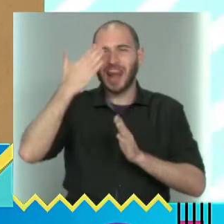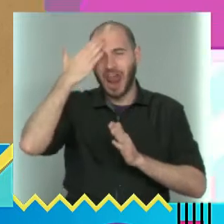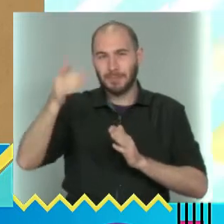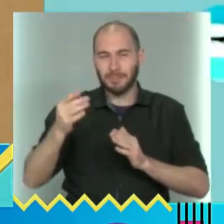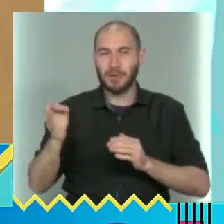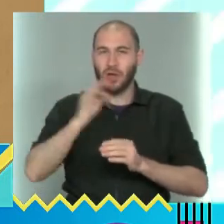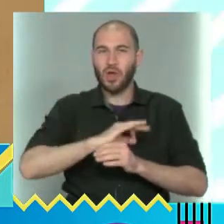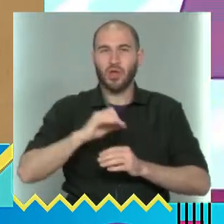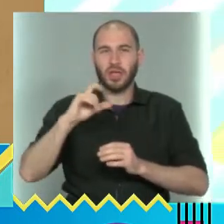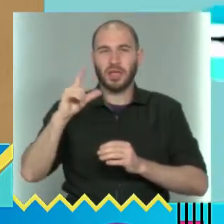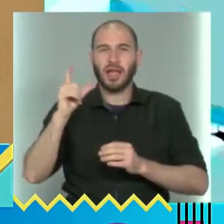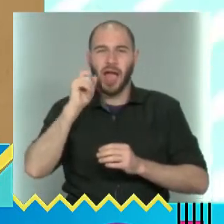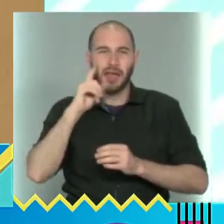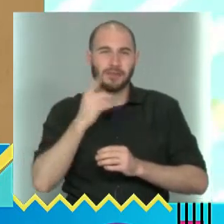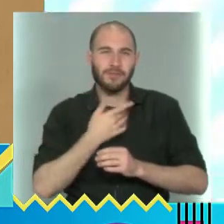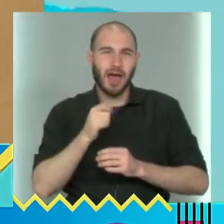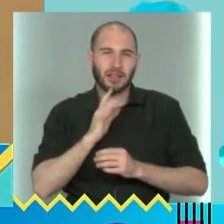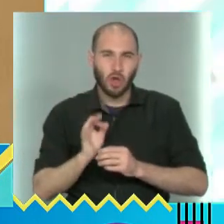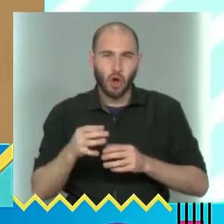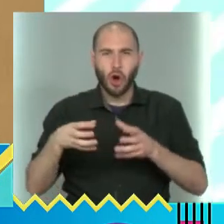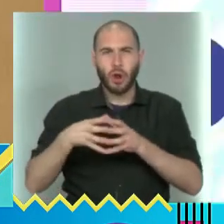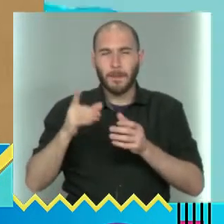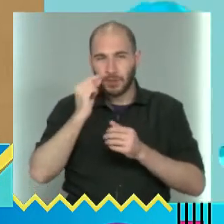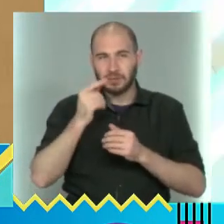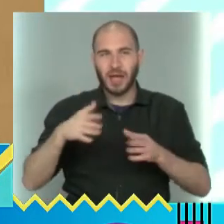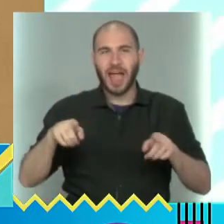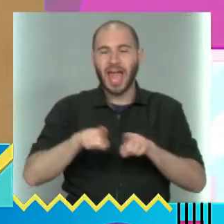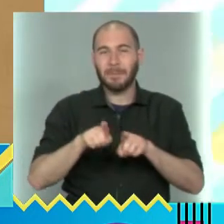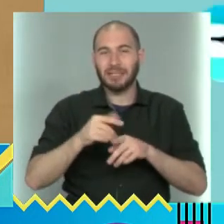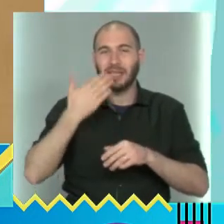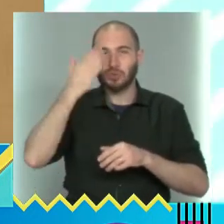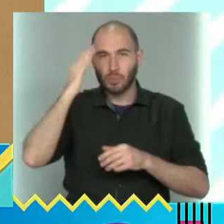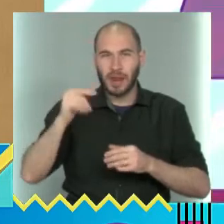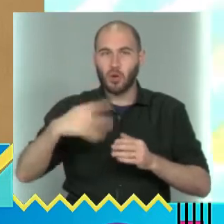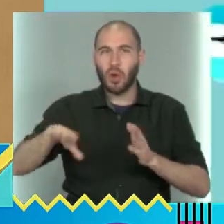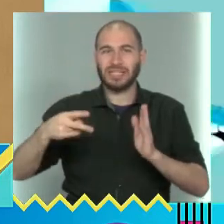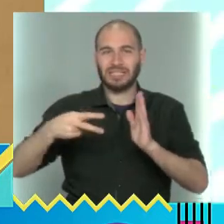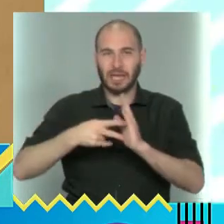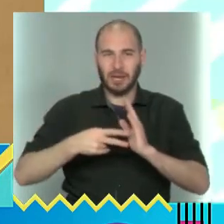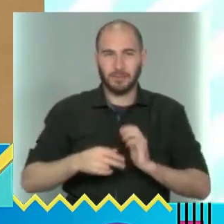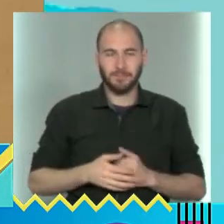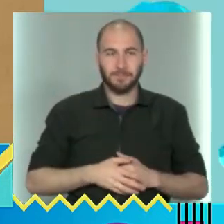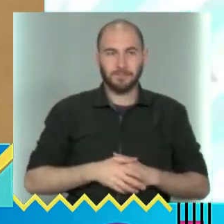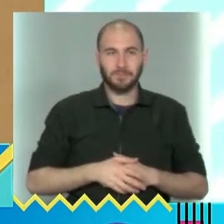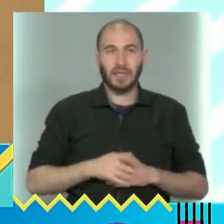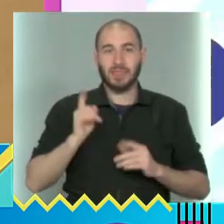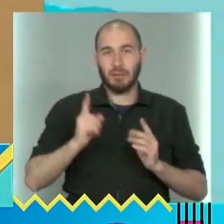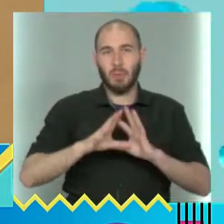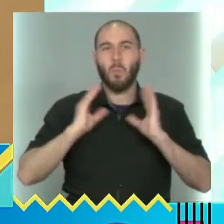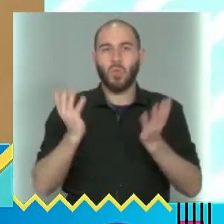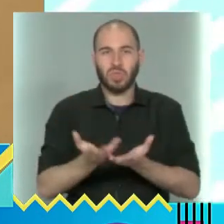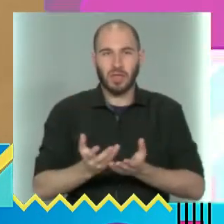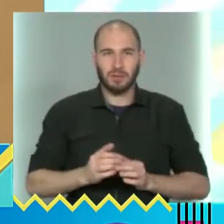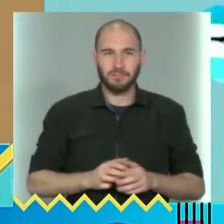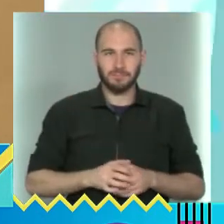al califato, como es el partido de la hermandad musulmana en Siria y en el mundo en general,